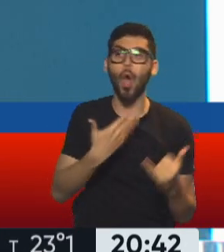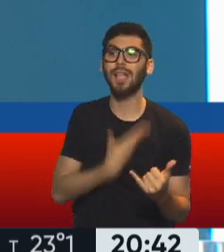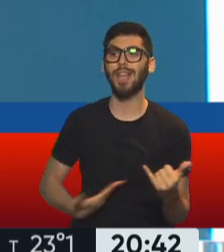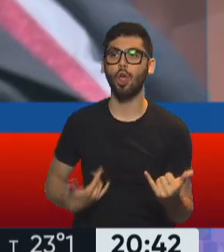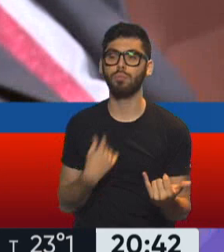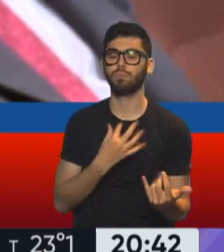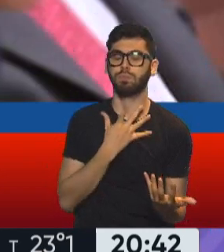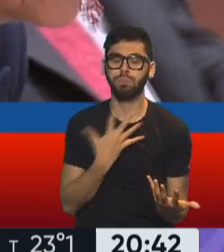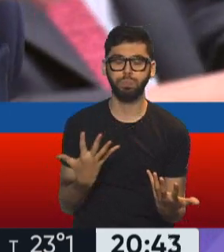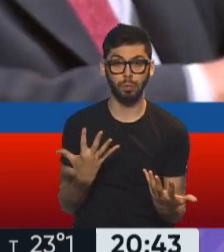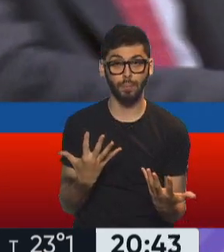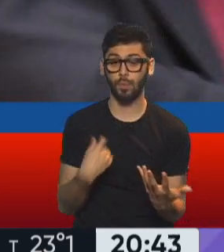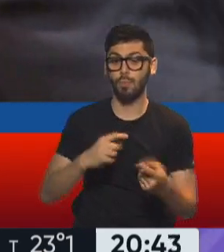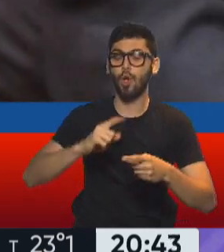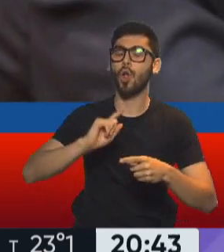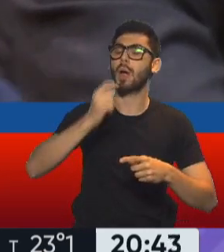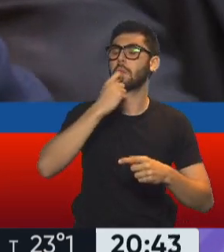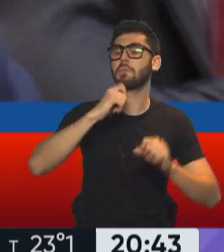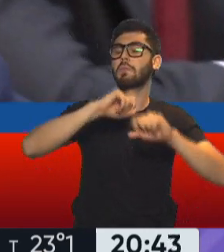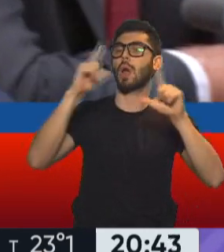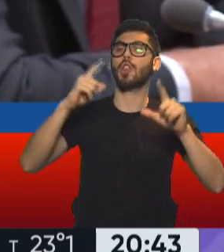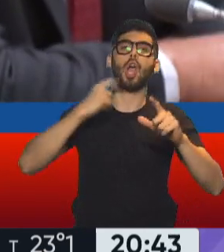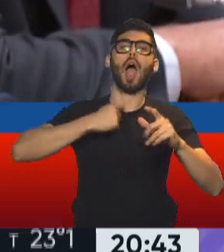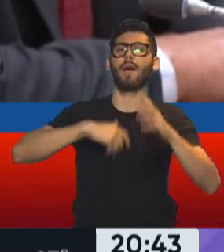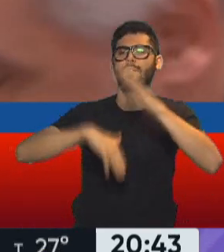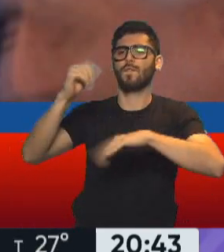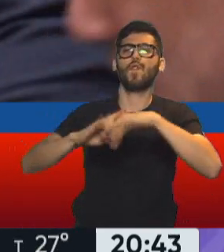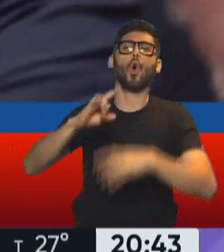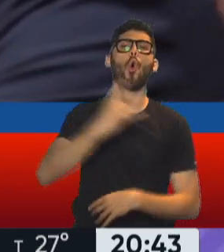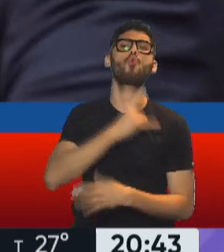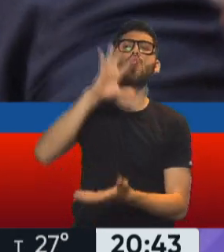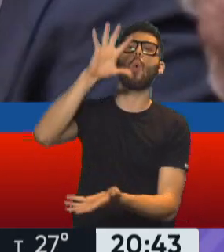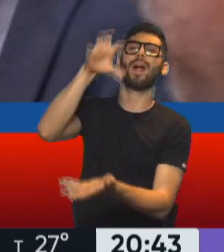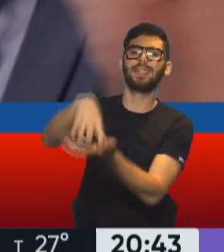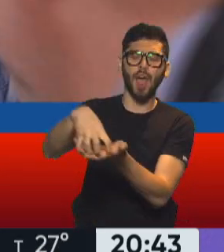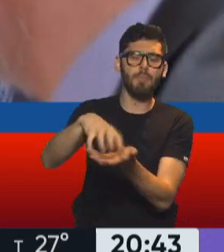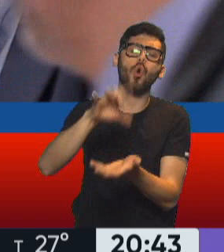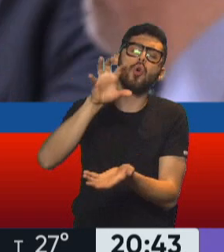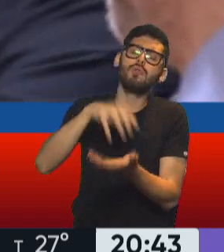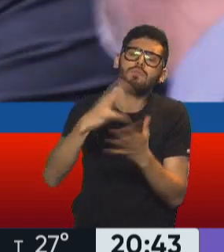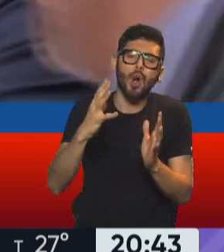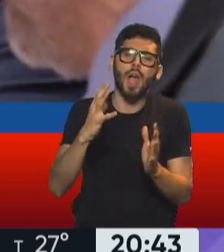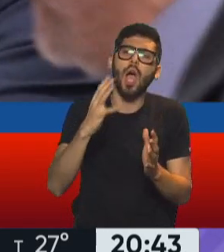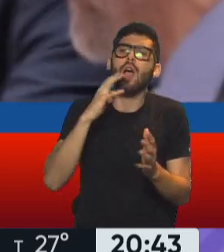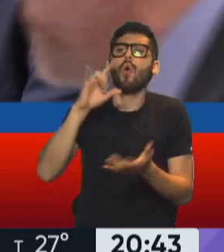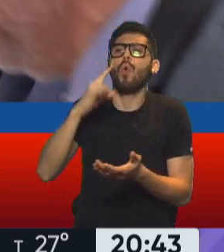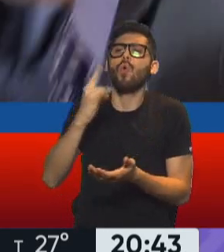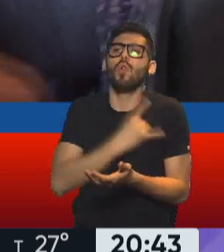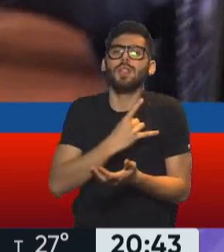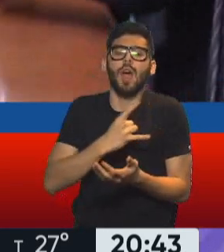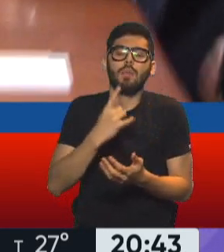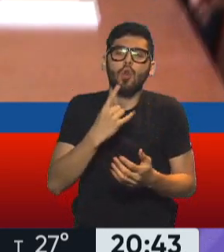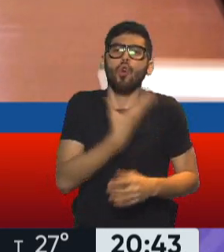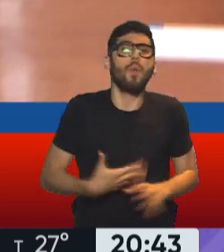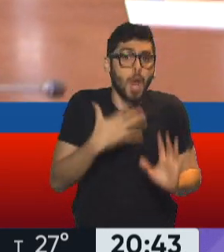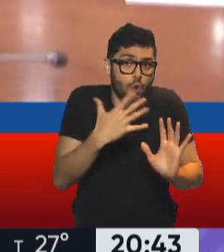ejecutar políticas públicas. Digo, me levanto y digo, bueno, quiero hacer una universidad, el presidente. No importa, buenas o malas, el gobierno constitucional votado por el pueblo dice,